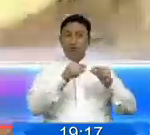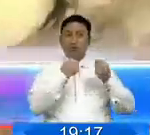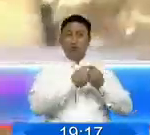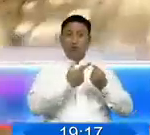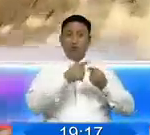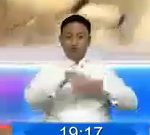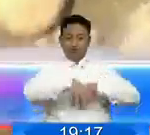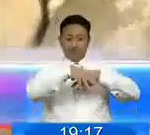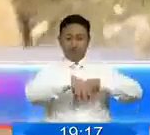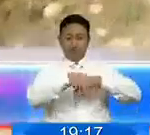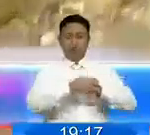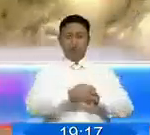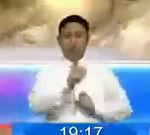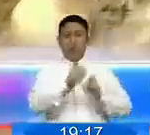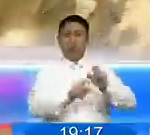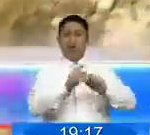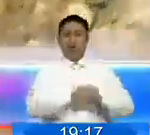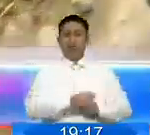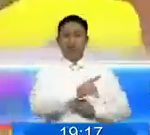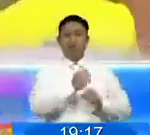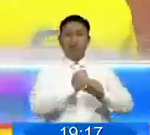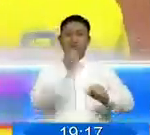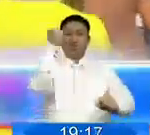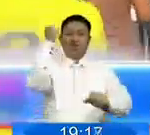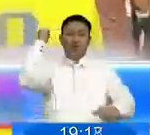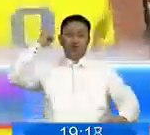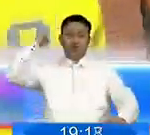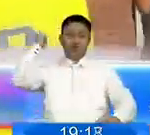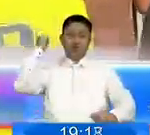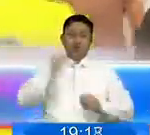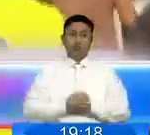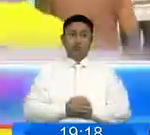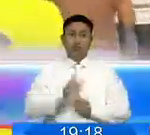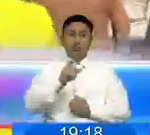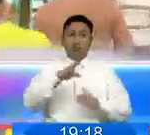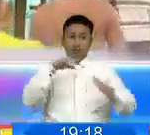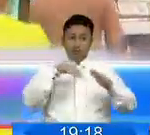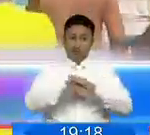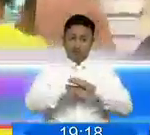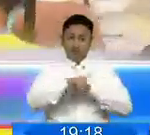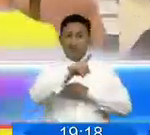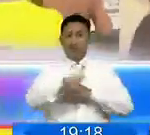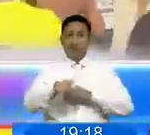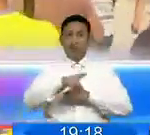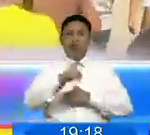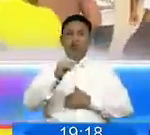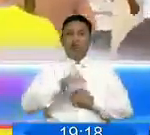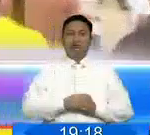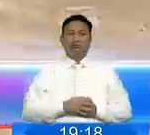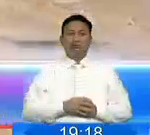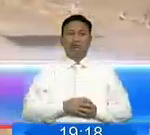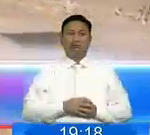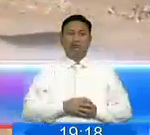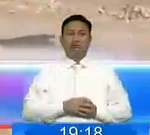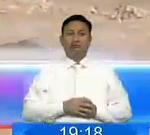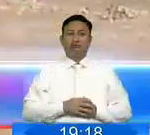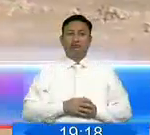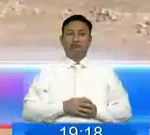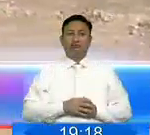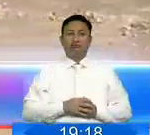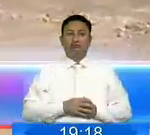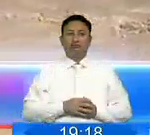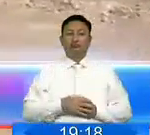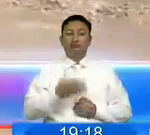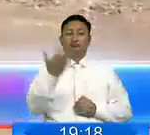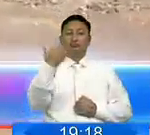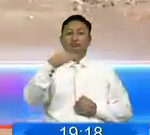comuneros. Allí personas armadas con sus lanzas tradicionales impiden el acceso al interior de la propiedad de Yenefran. Al pie de